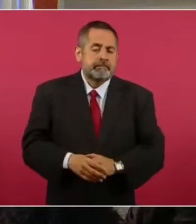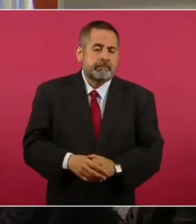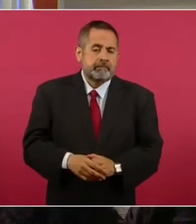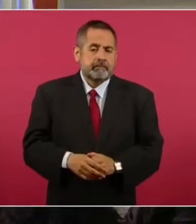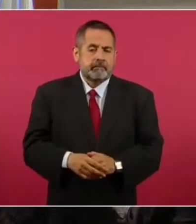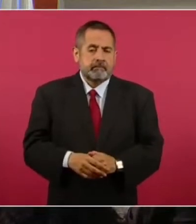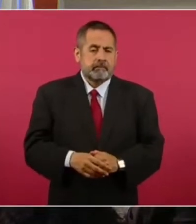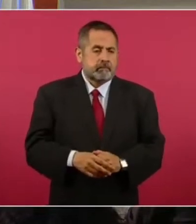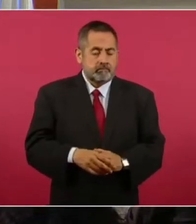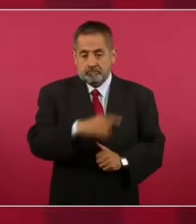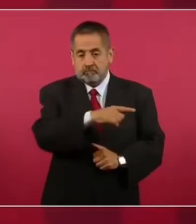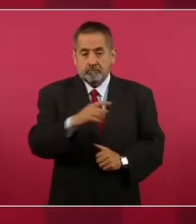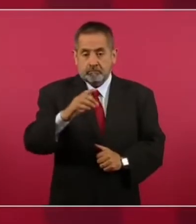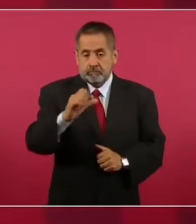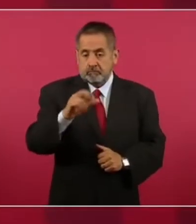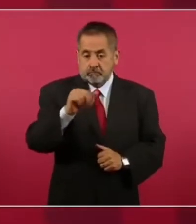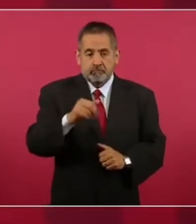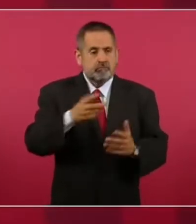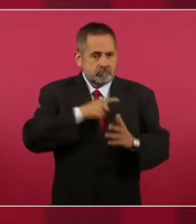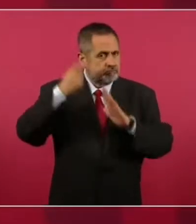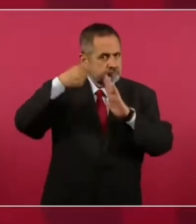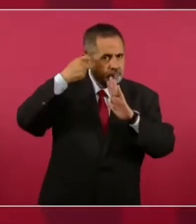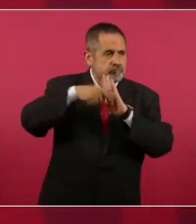¿Por qué no hace un reportaje sobre eso?